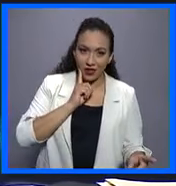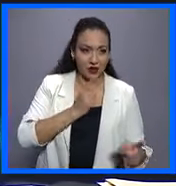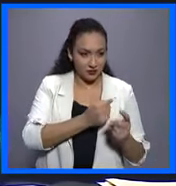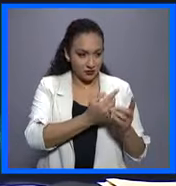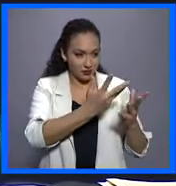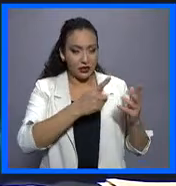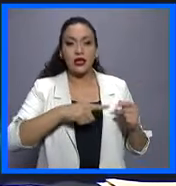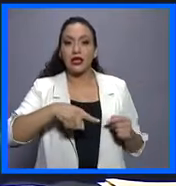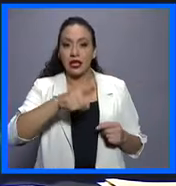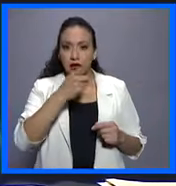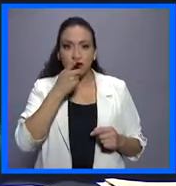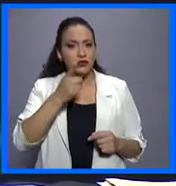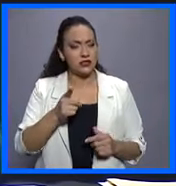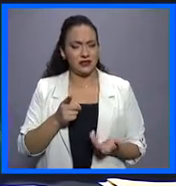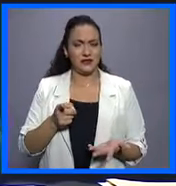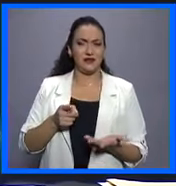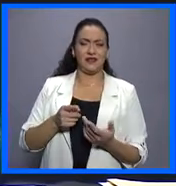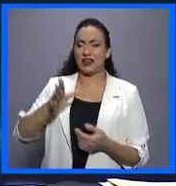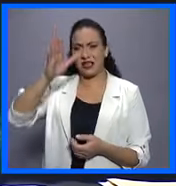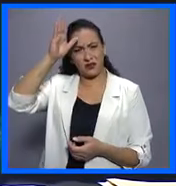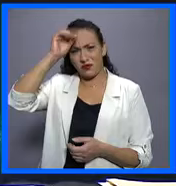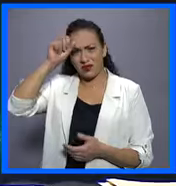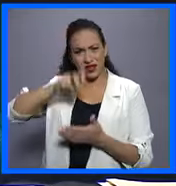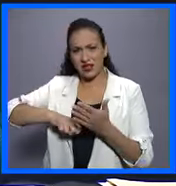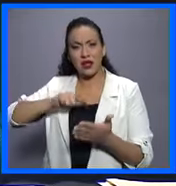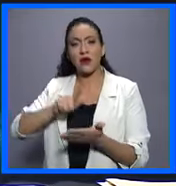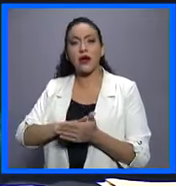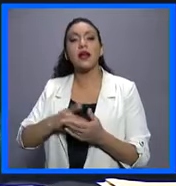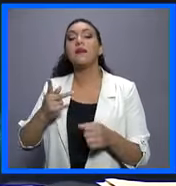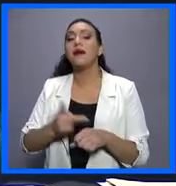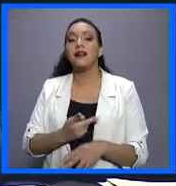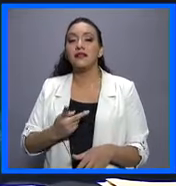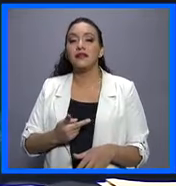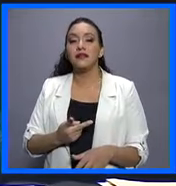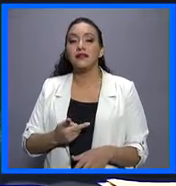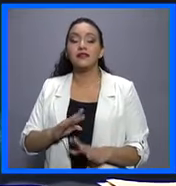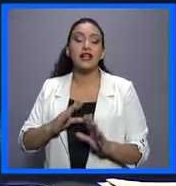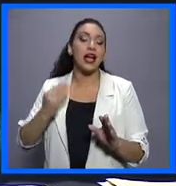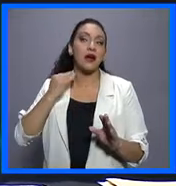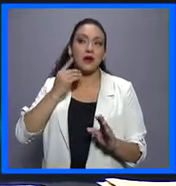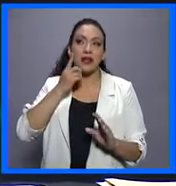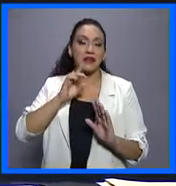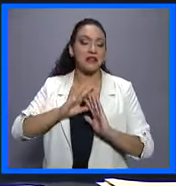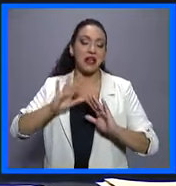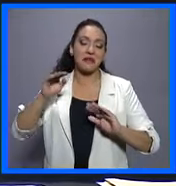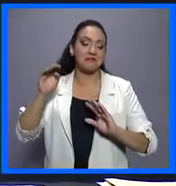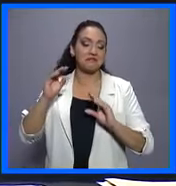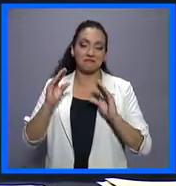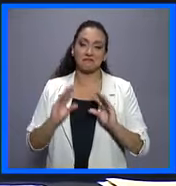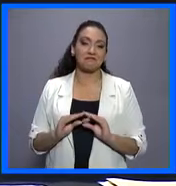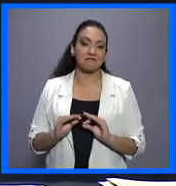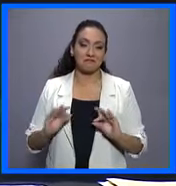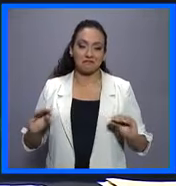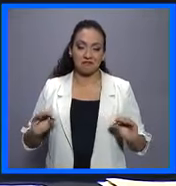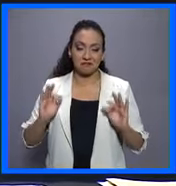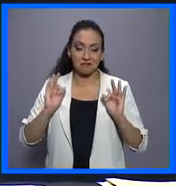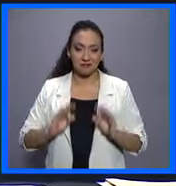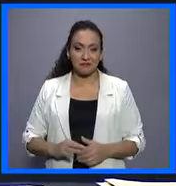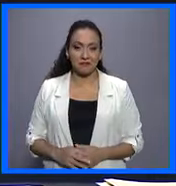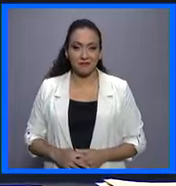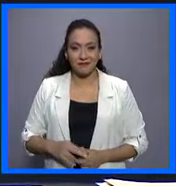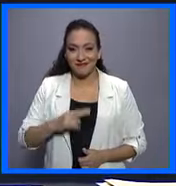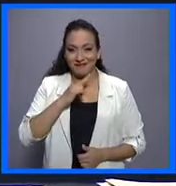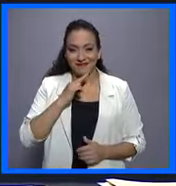han manifestado en contra de la reforma han dejado de señalar. Con imágenes de Marco Avendaño y